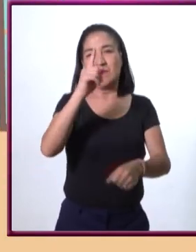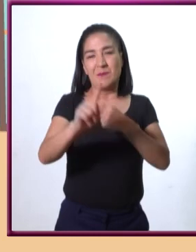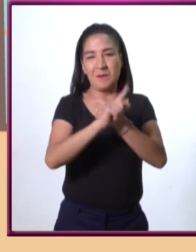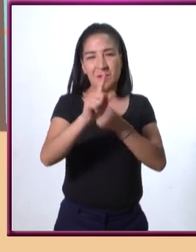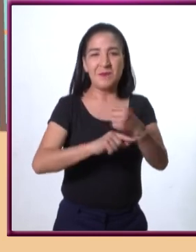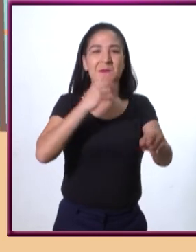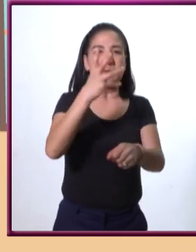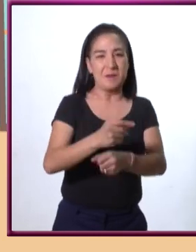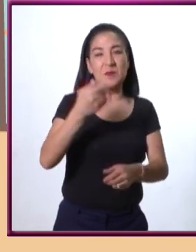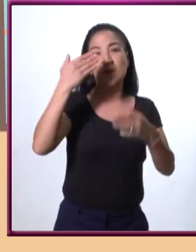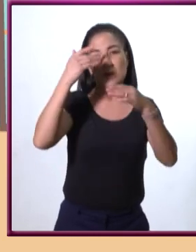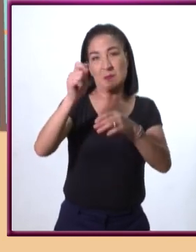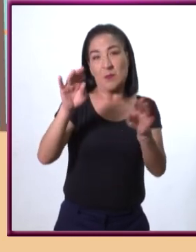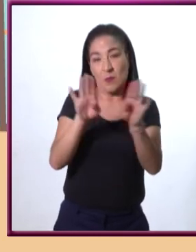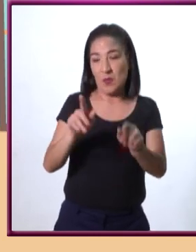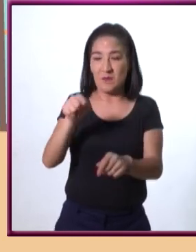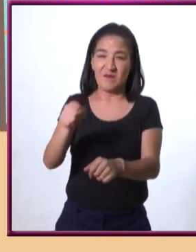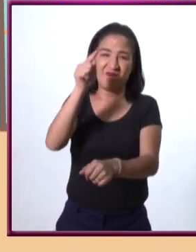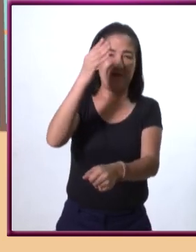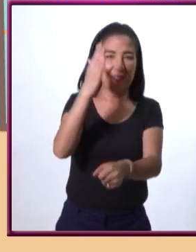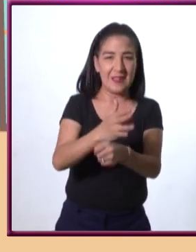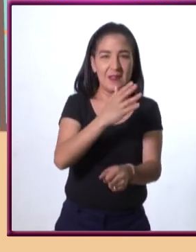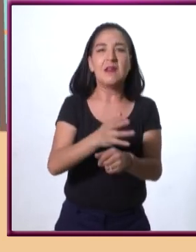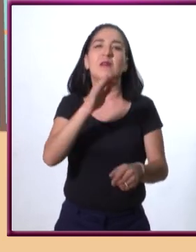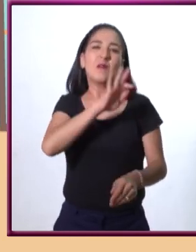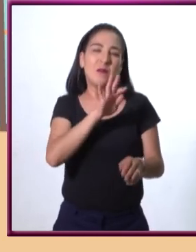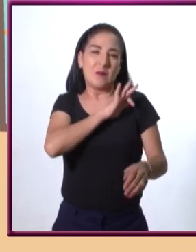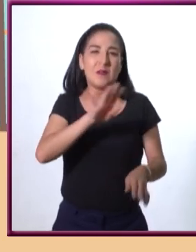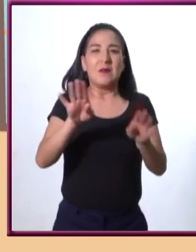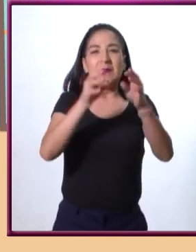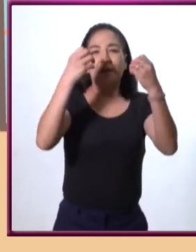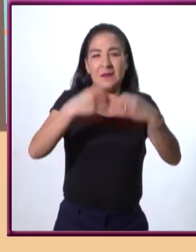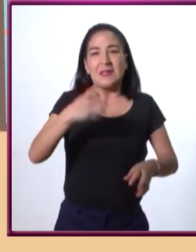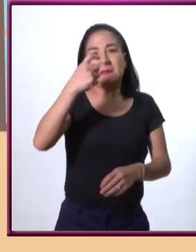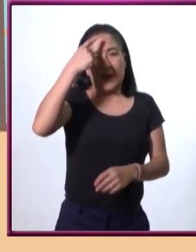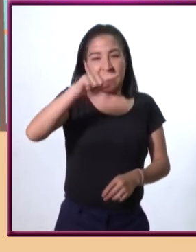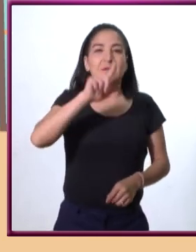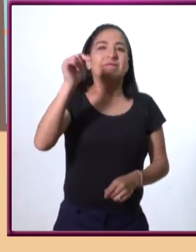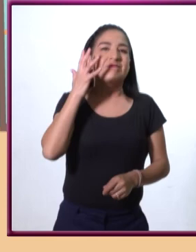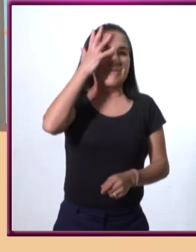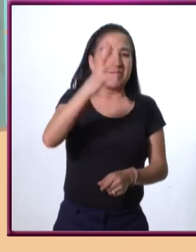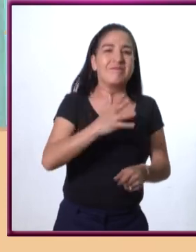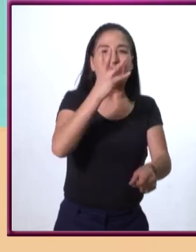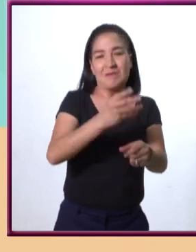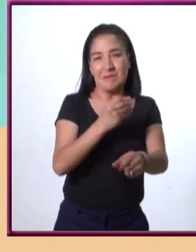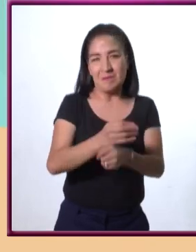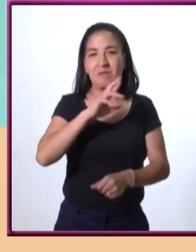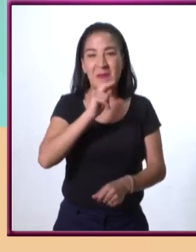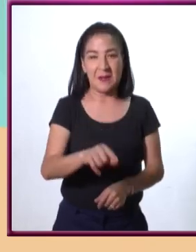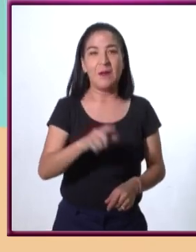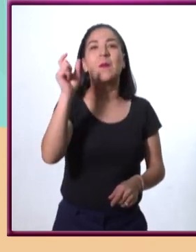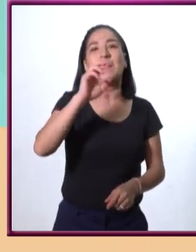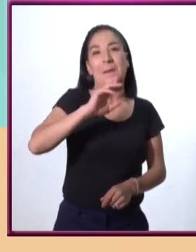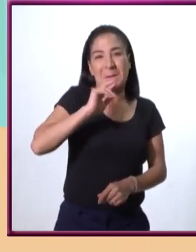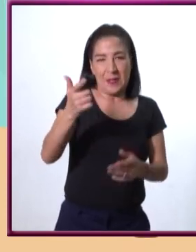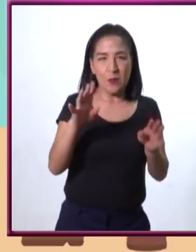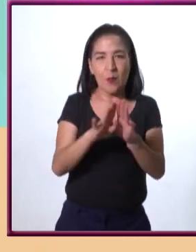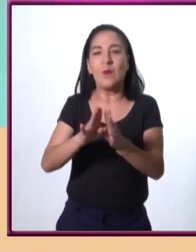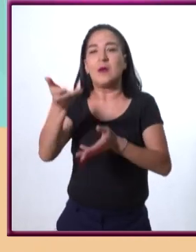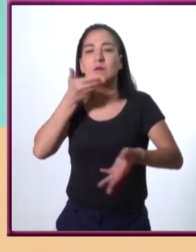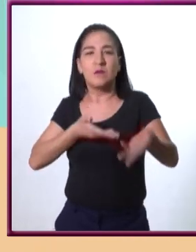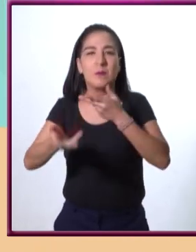de castigos ocasiona que perdamos la oportunidad de construir mejores formas para solucionarlos. En lugar de abrir espacio a la